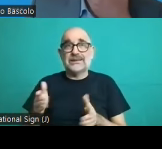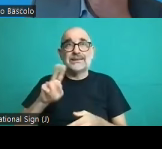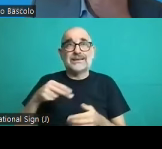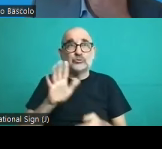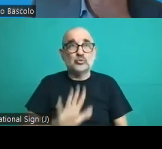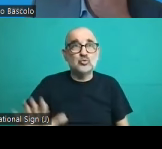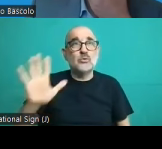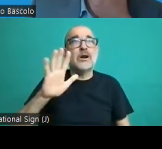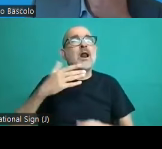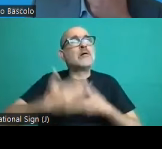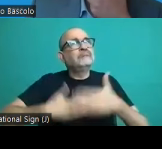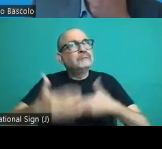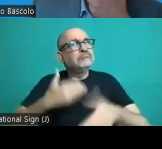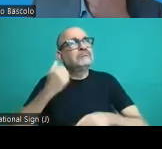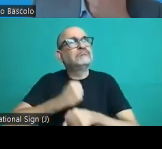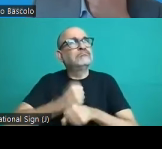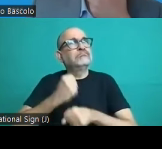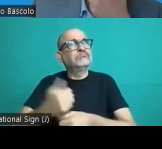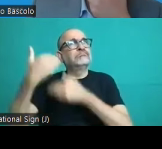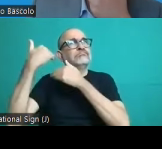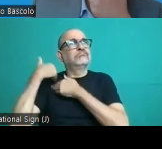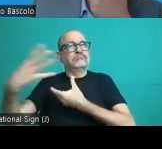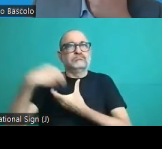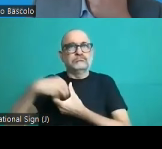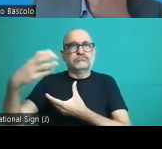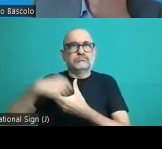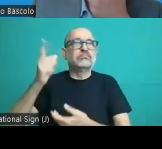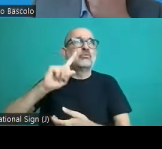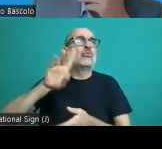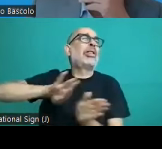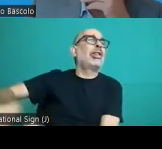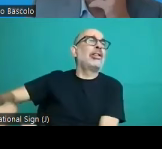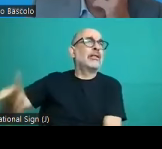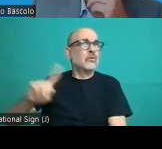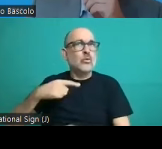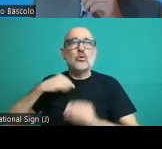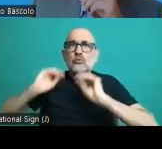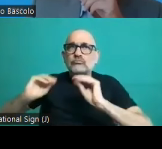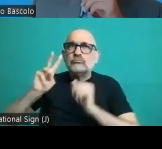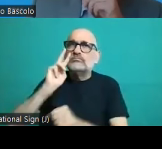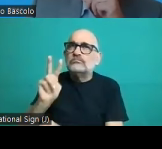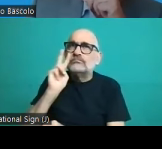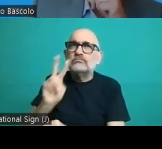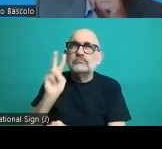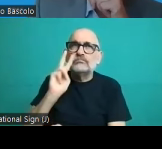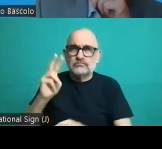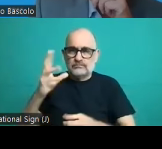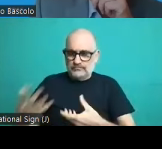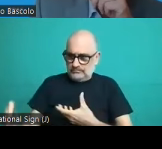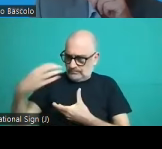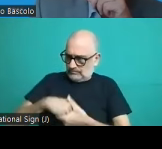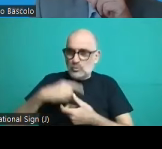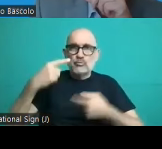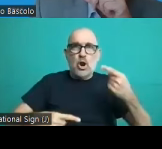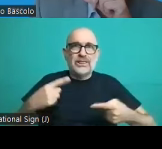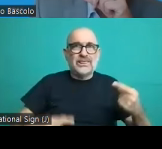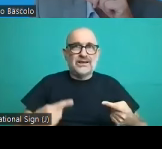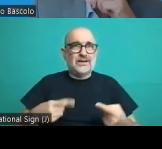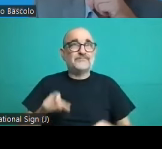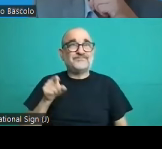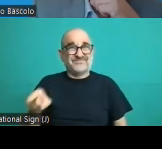participan cada 15 días justamente estas personas líderes, estos líderes comunitarios que nos indican lo